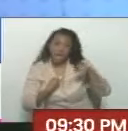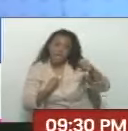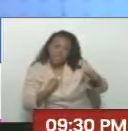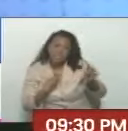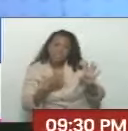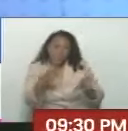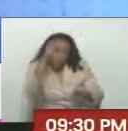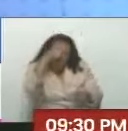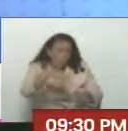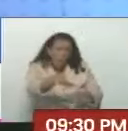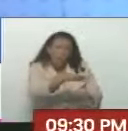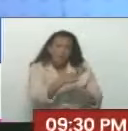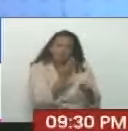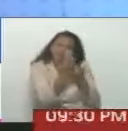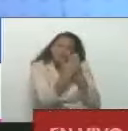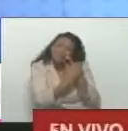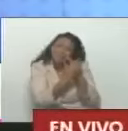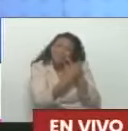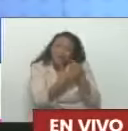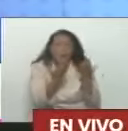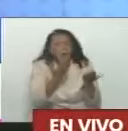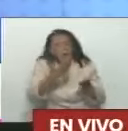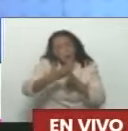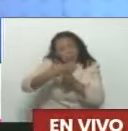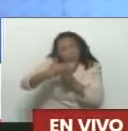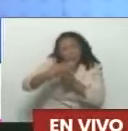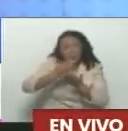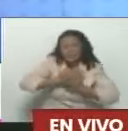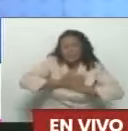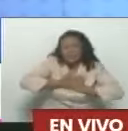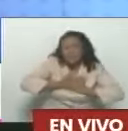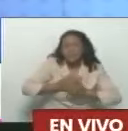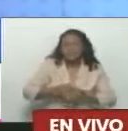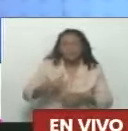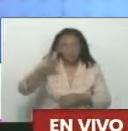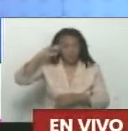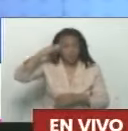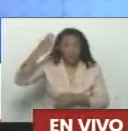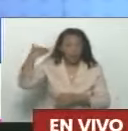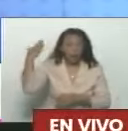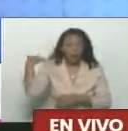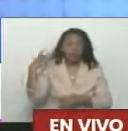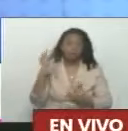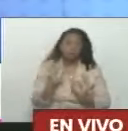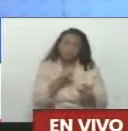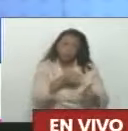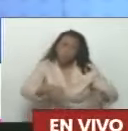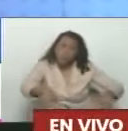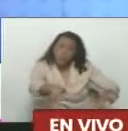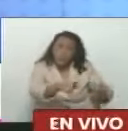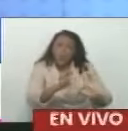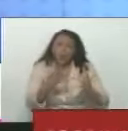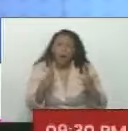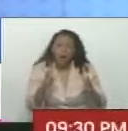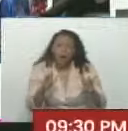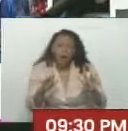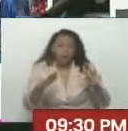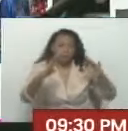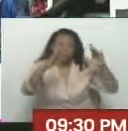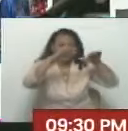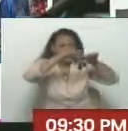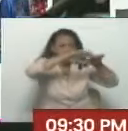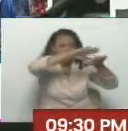digamos, muy cariñosa, muy solidaria. Recuerdo en Cumare de la Costa que había un